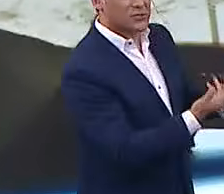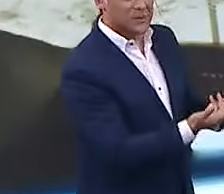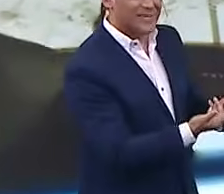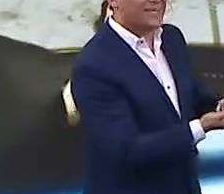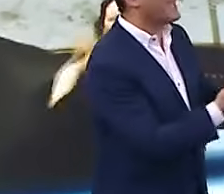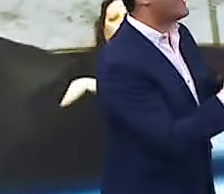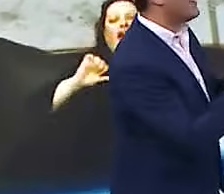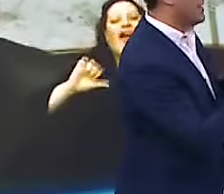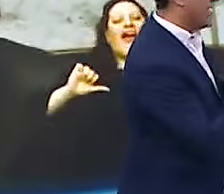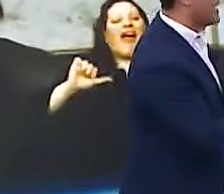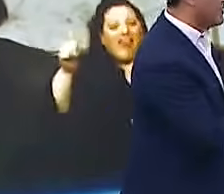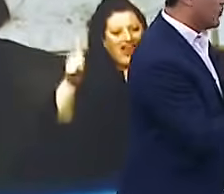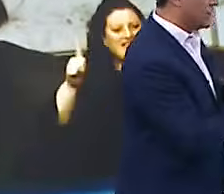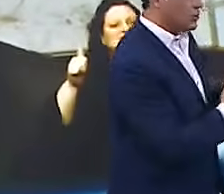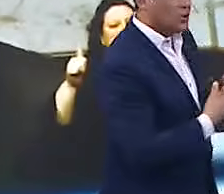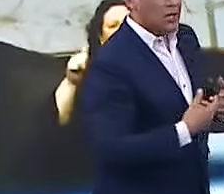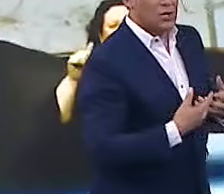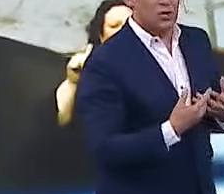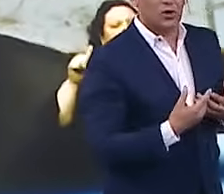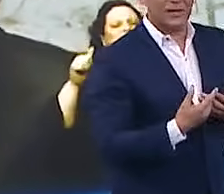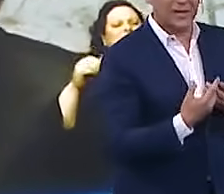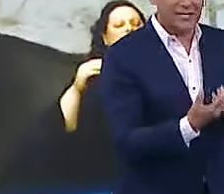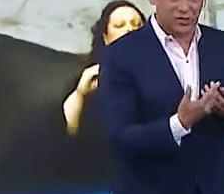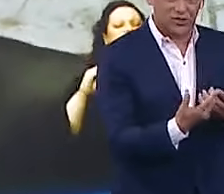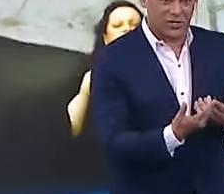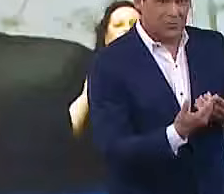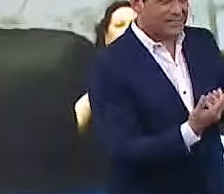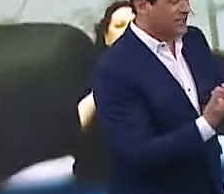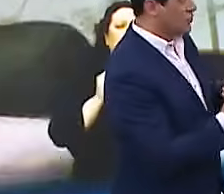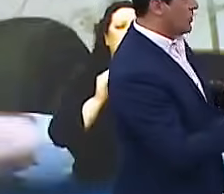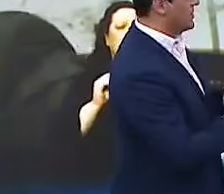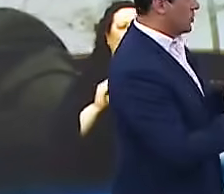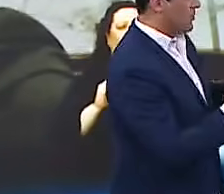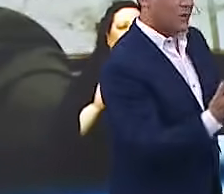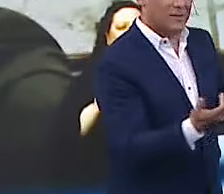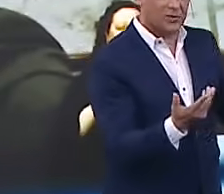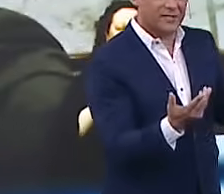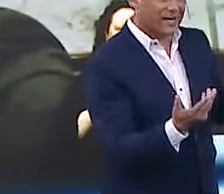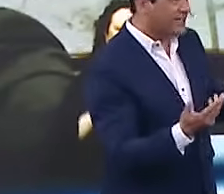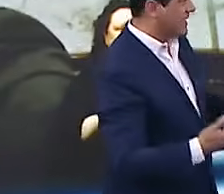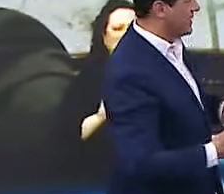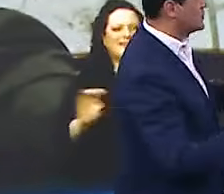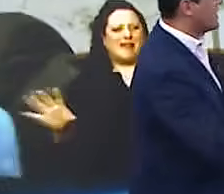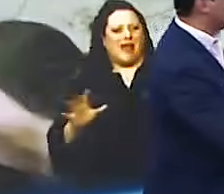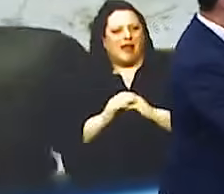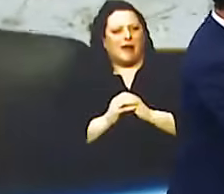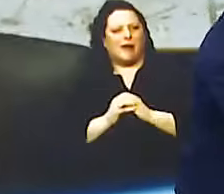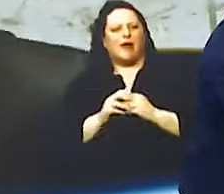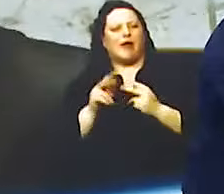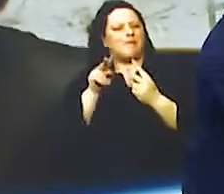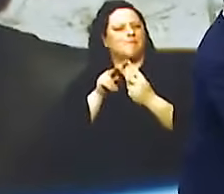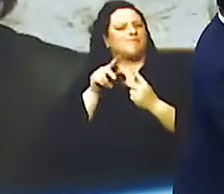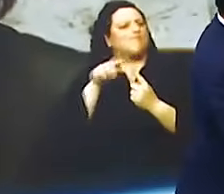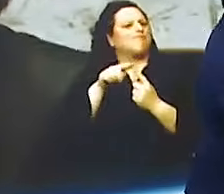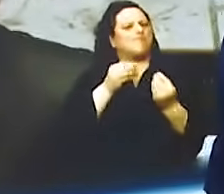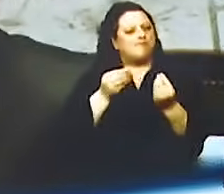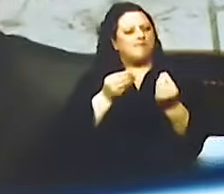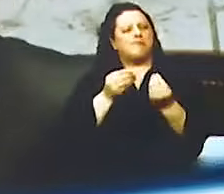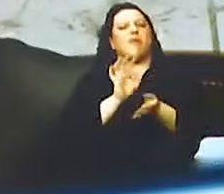como posibilidad eliminar el impuesto. Lo que hizo Sergio Massa en su momento como jugada política es anunciar esta chance